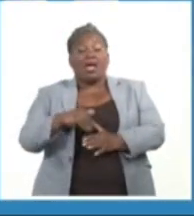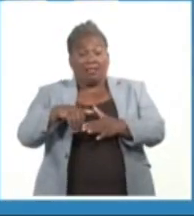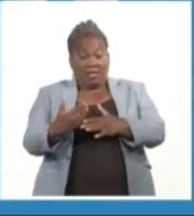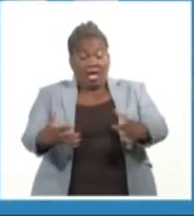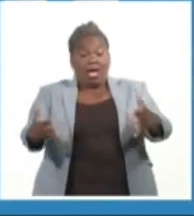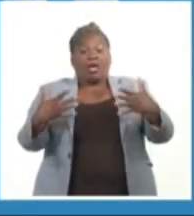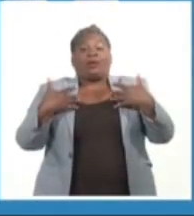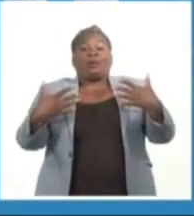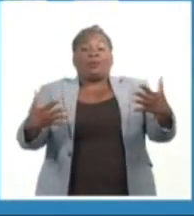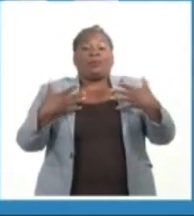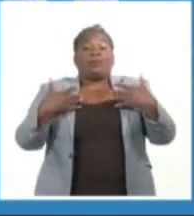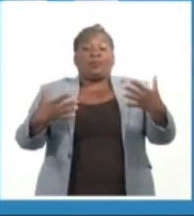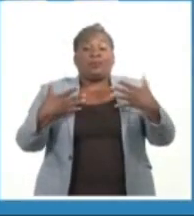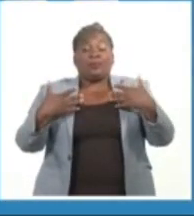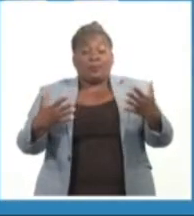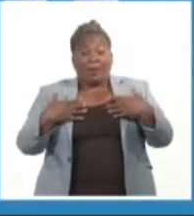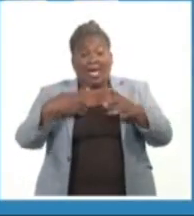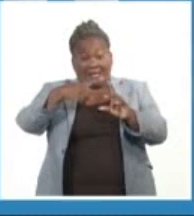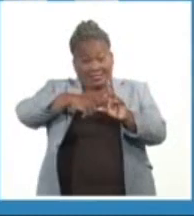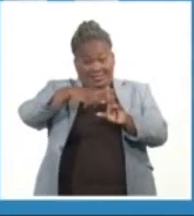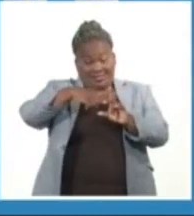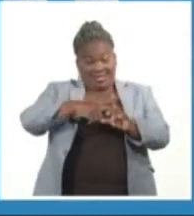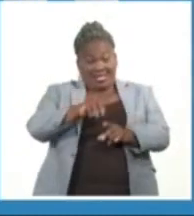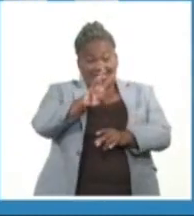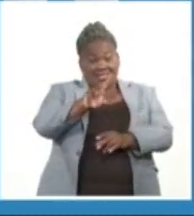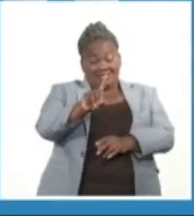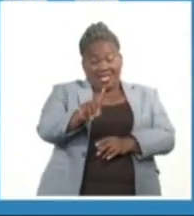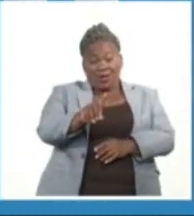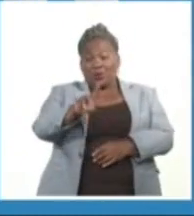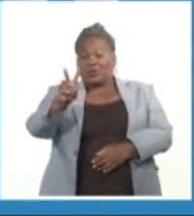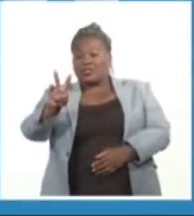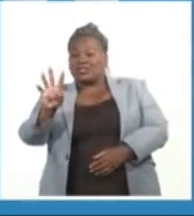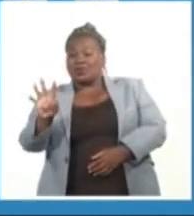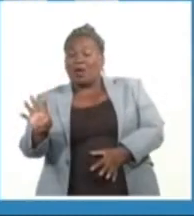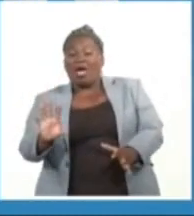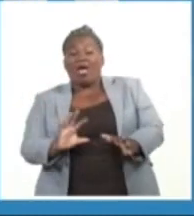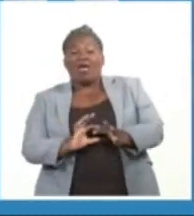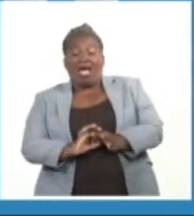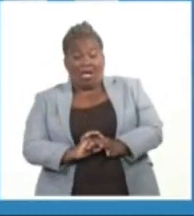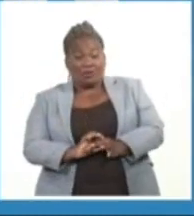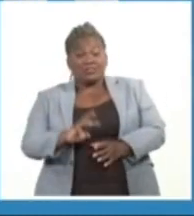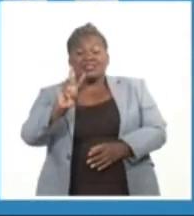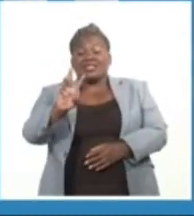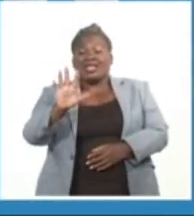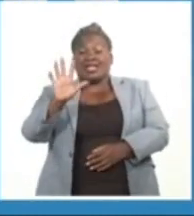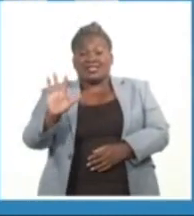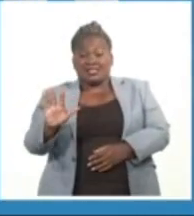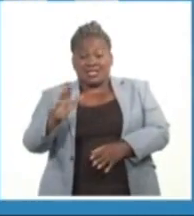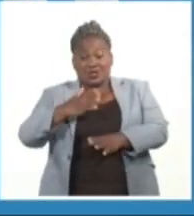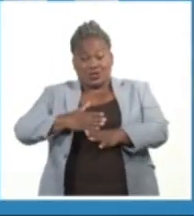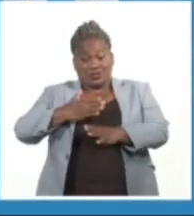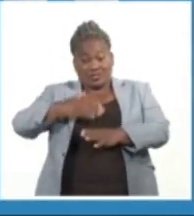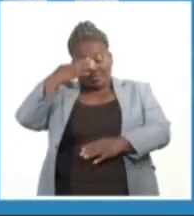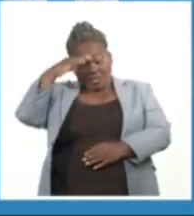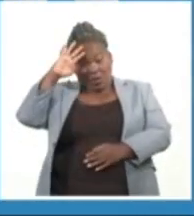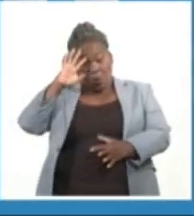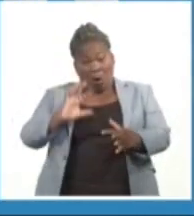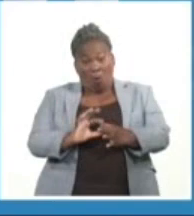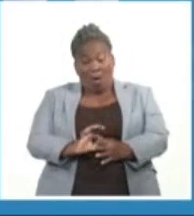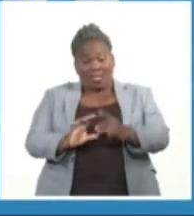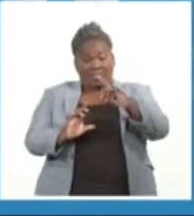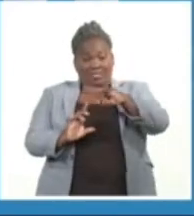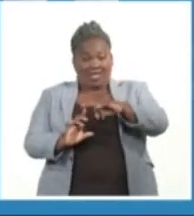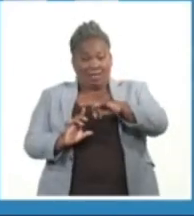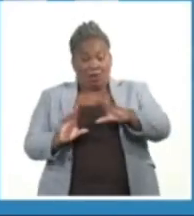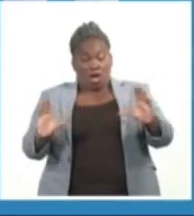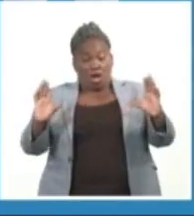Las temperaturas máximas en la tarde con valores entre 31 y 34 grados Celsius, 35 grados Celsius en Santiago de Cuba y en Guantánamo. En